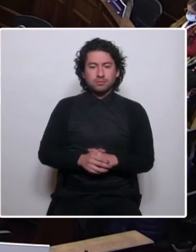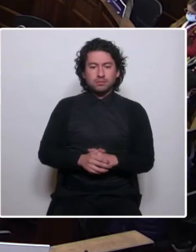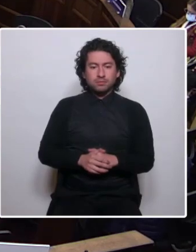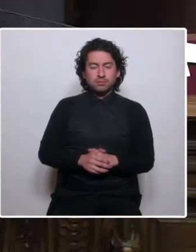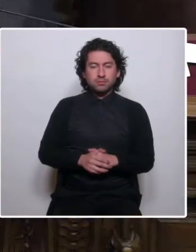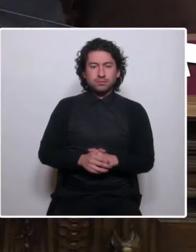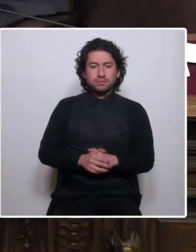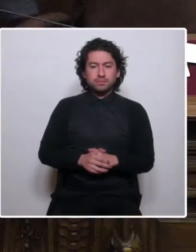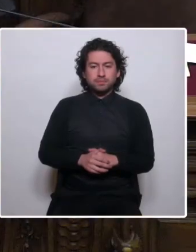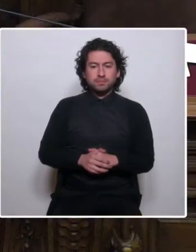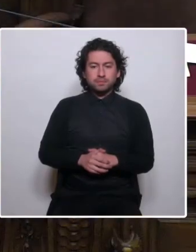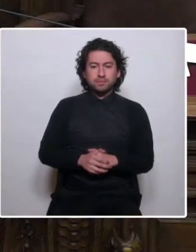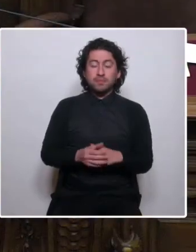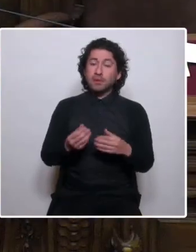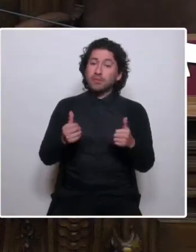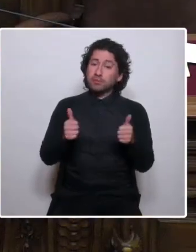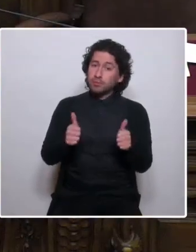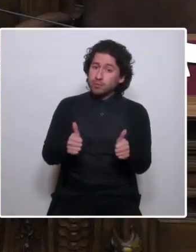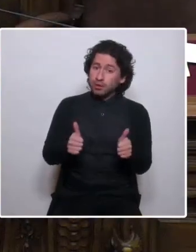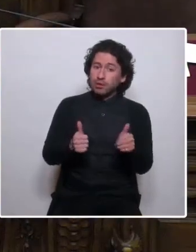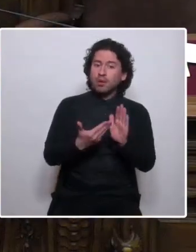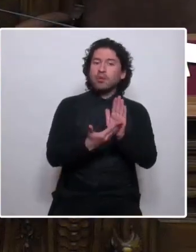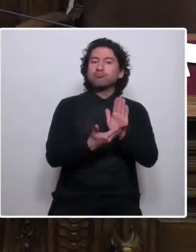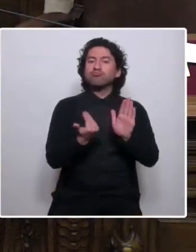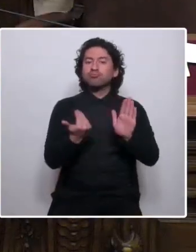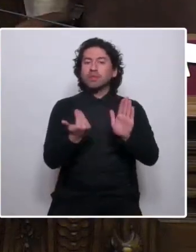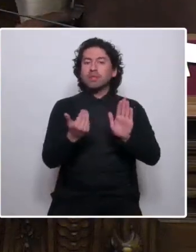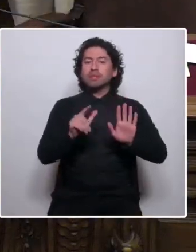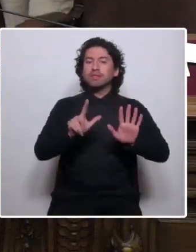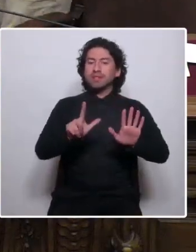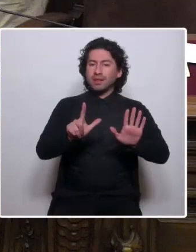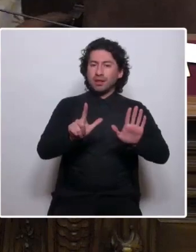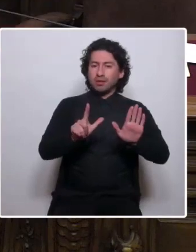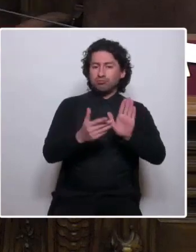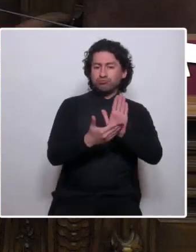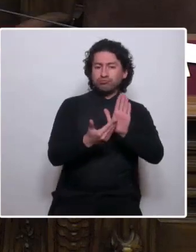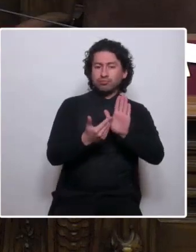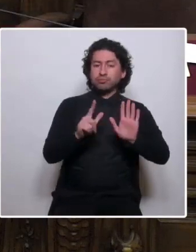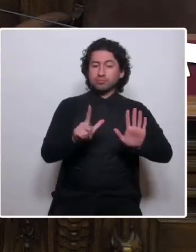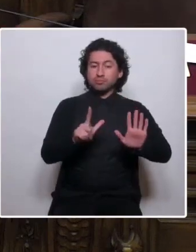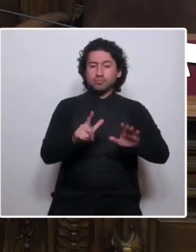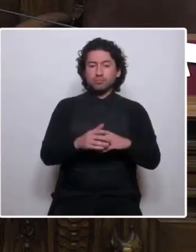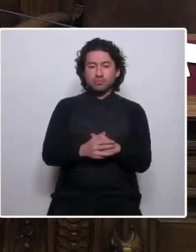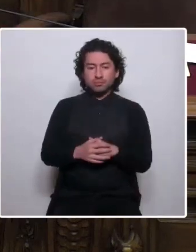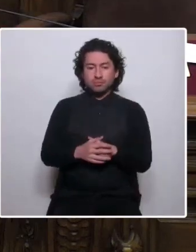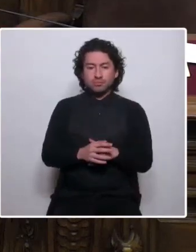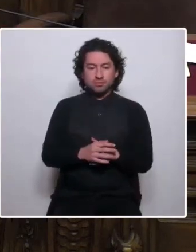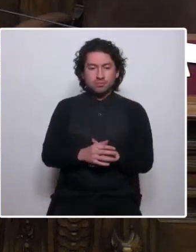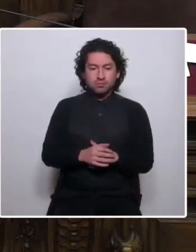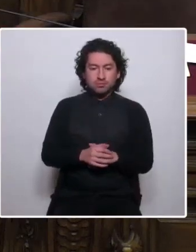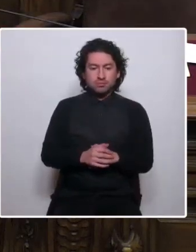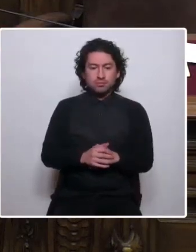Bien, estamos en la página 7 del documento comparado.